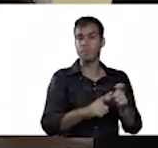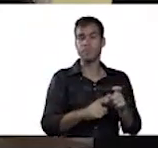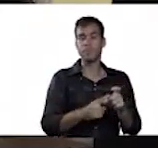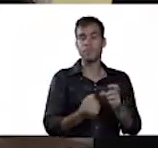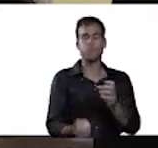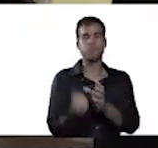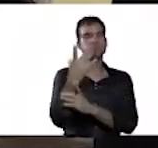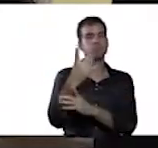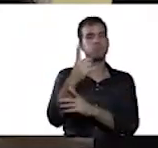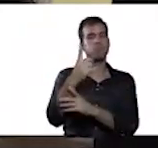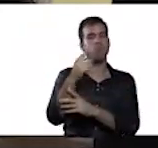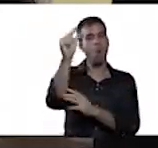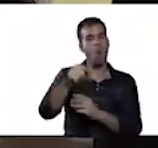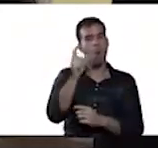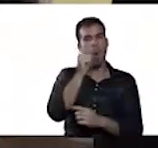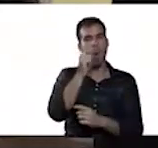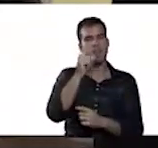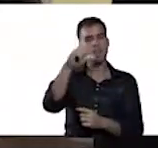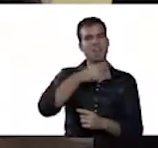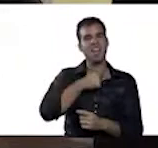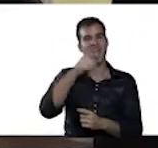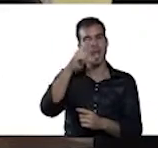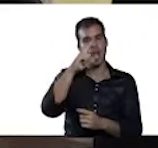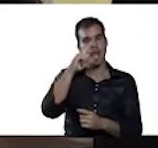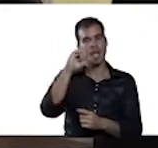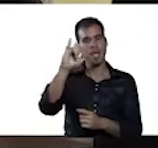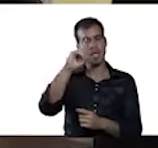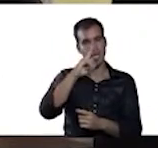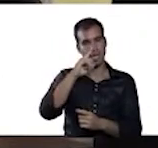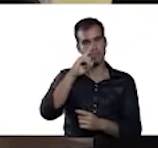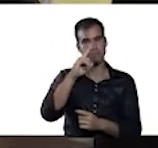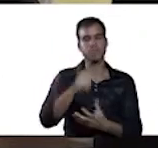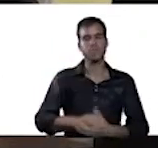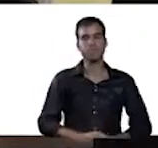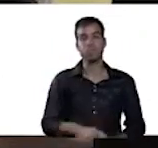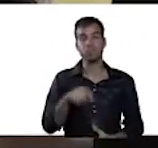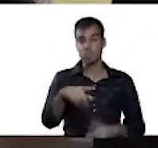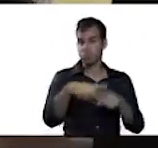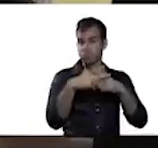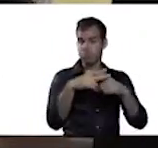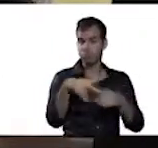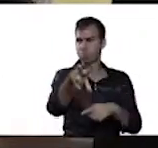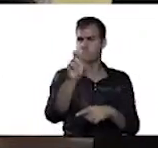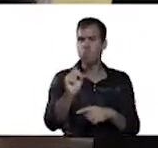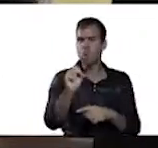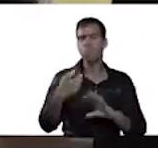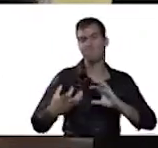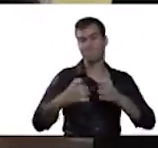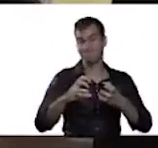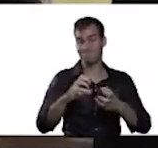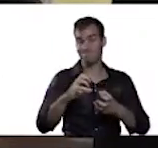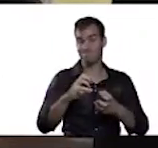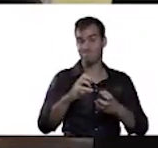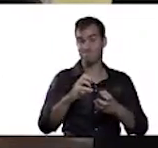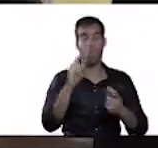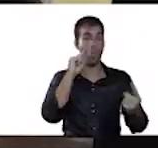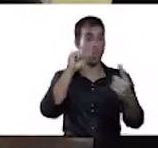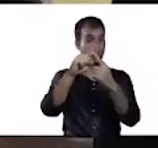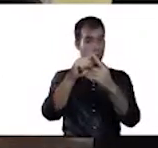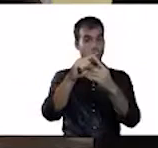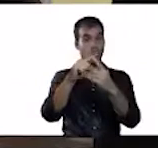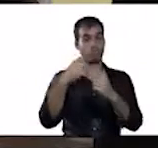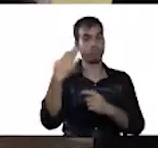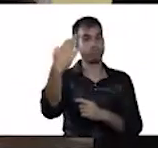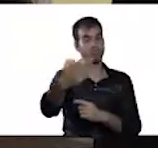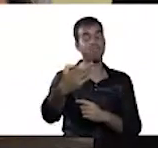aplicación creadora realizada por Lenin de la ideología marxista para dar soluciones a los nuevos y complejos